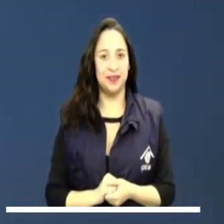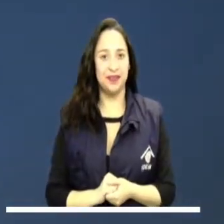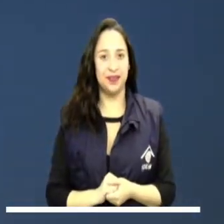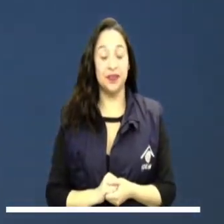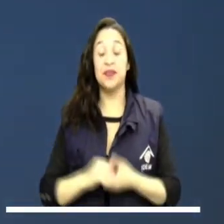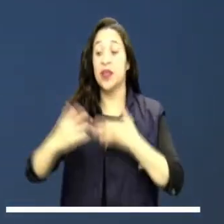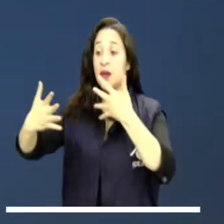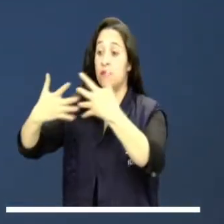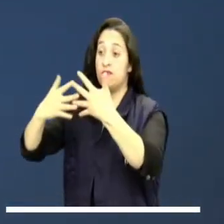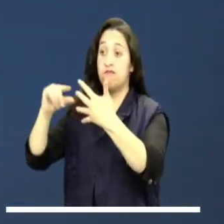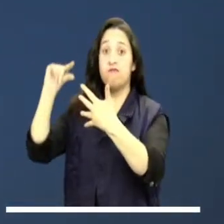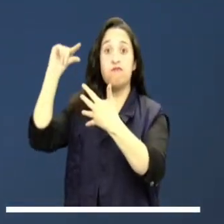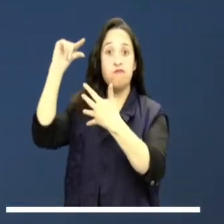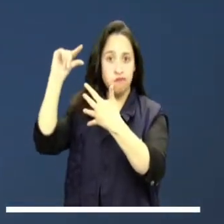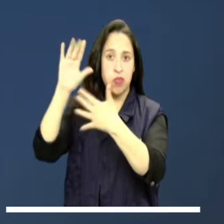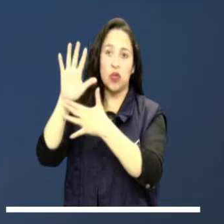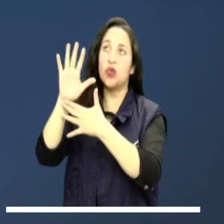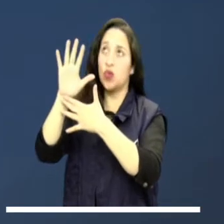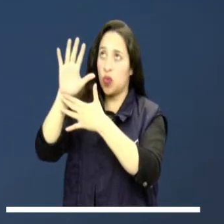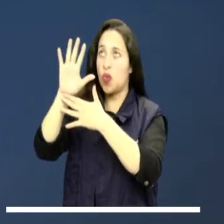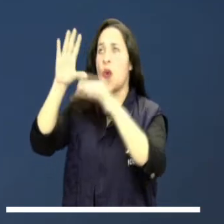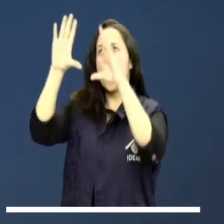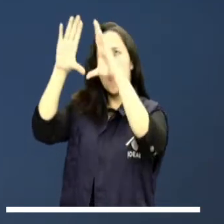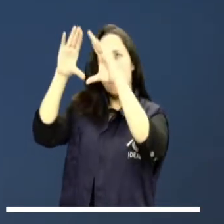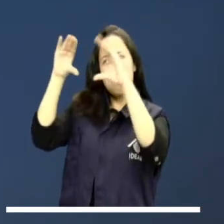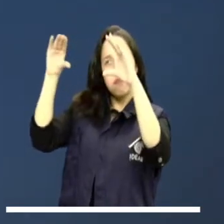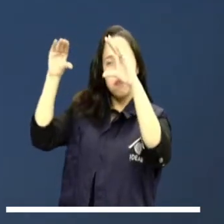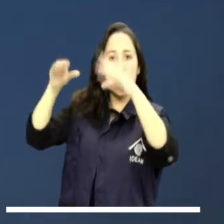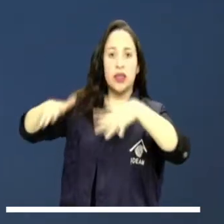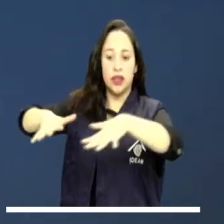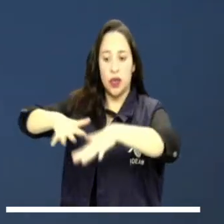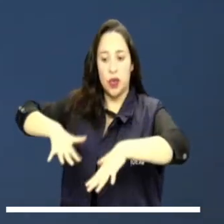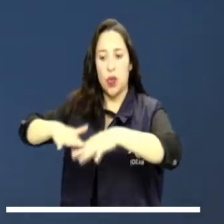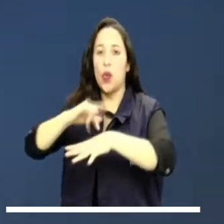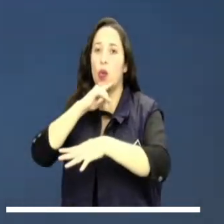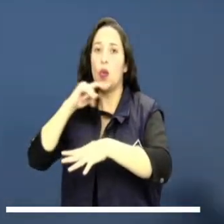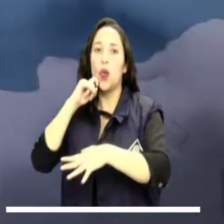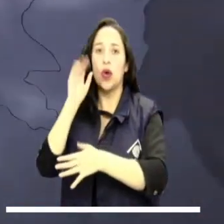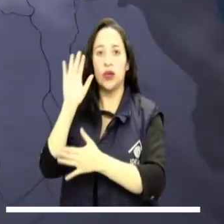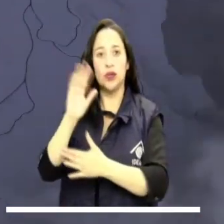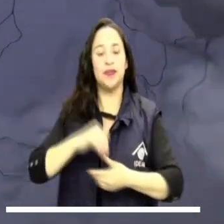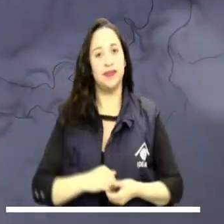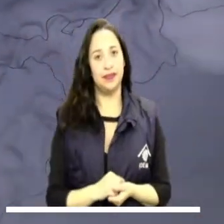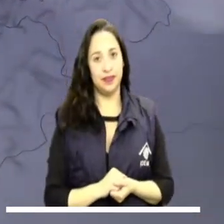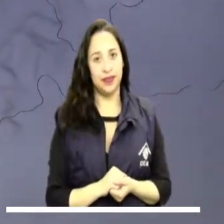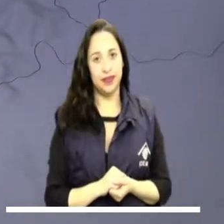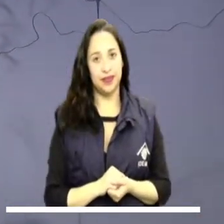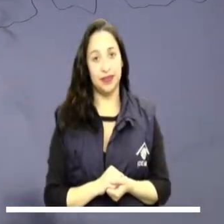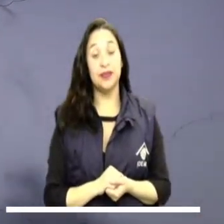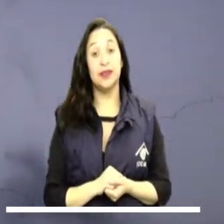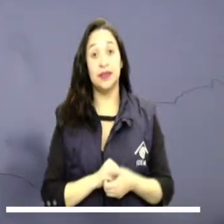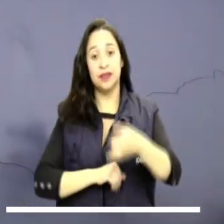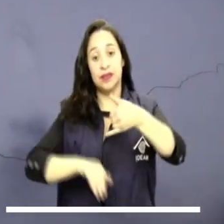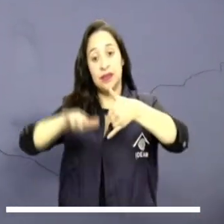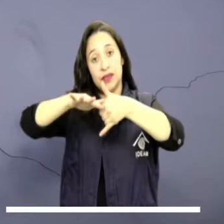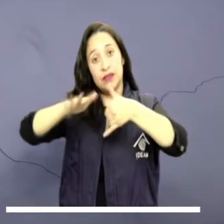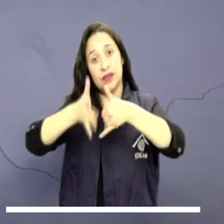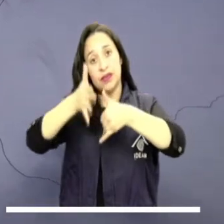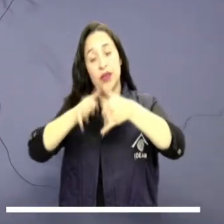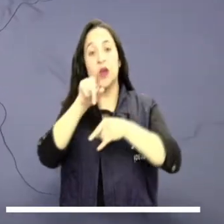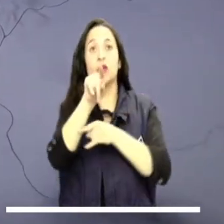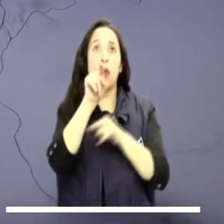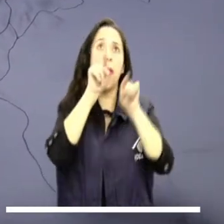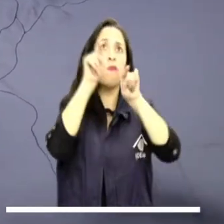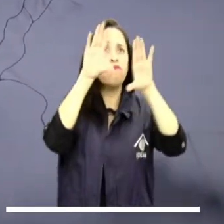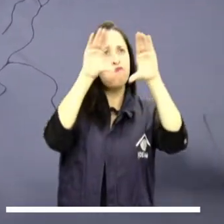San Andrés puede presentar el cielo parcialmente cubierto, sin presencia de lluvias en el archipiélago. En el Pacífico se prevé un aumento